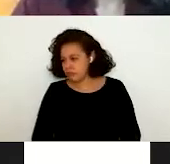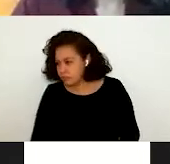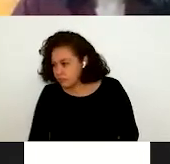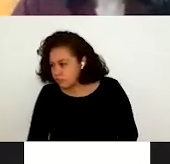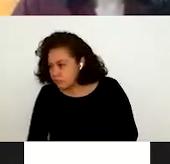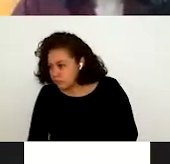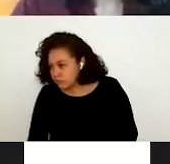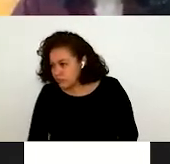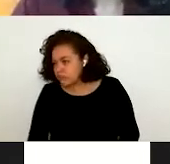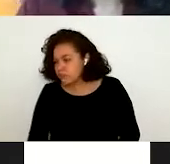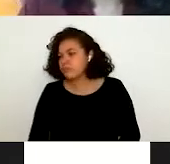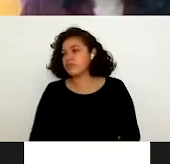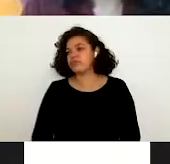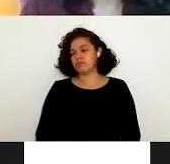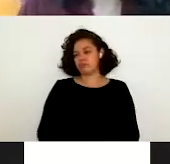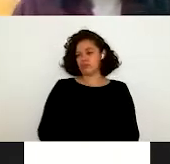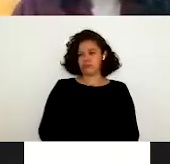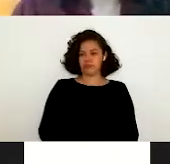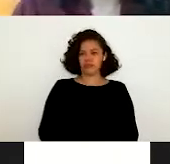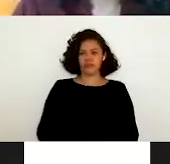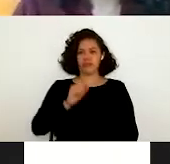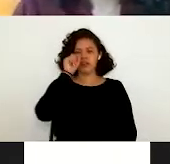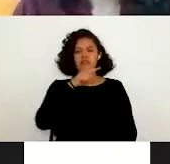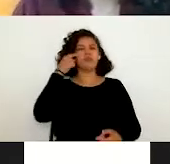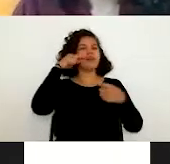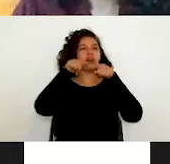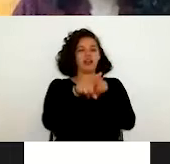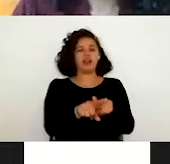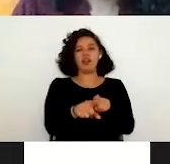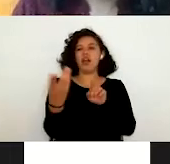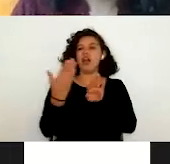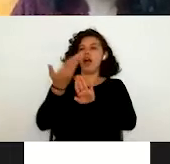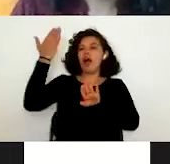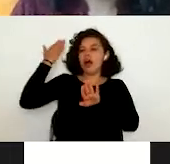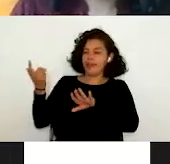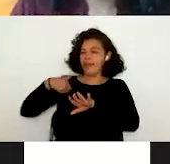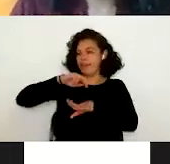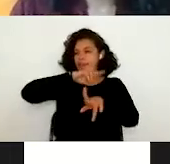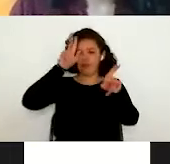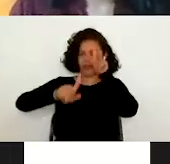Y a la par de esto, hablábamos también la sesión pasada,